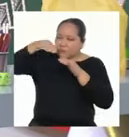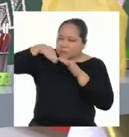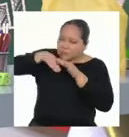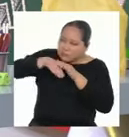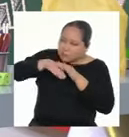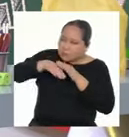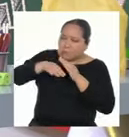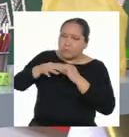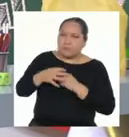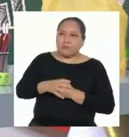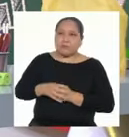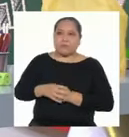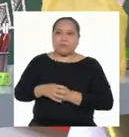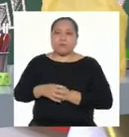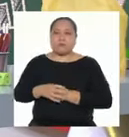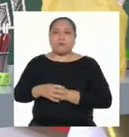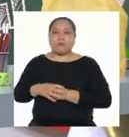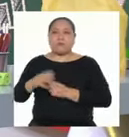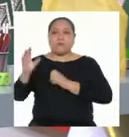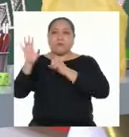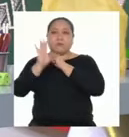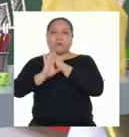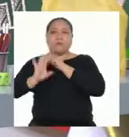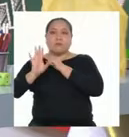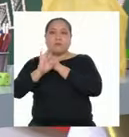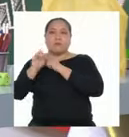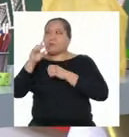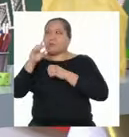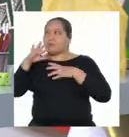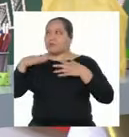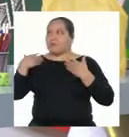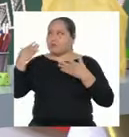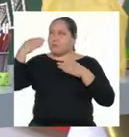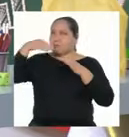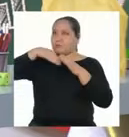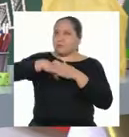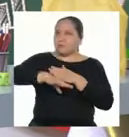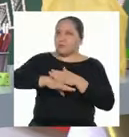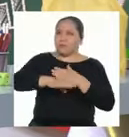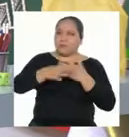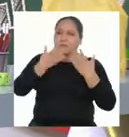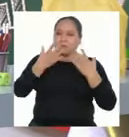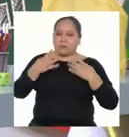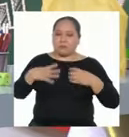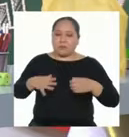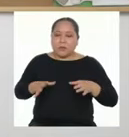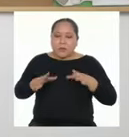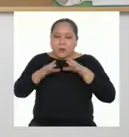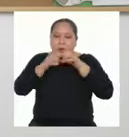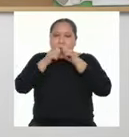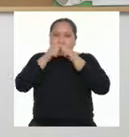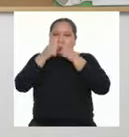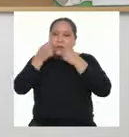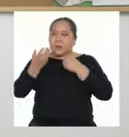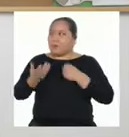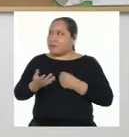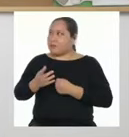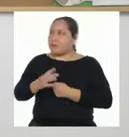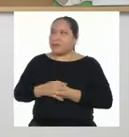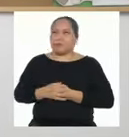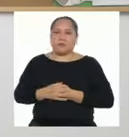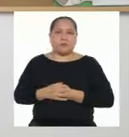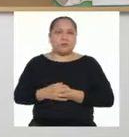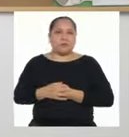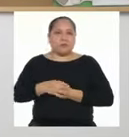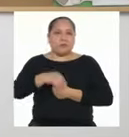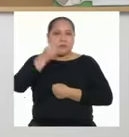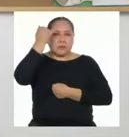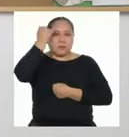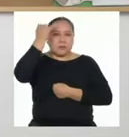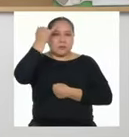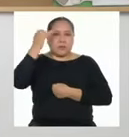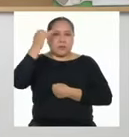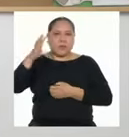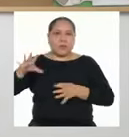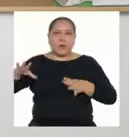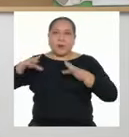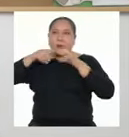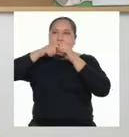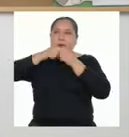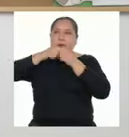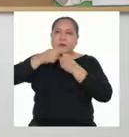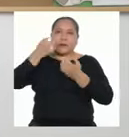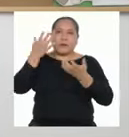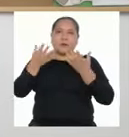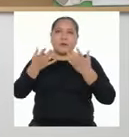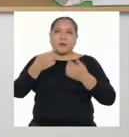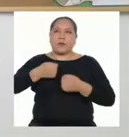entrar? Los guardaparques me dijeron que no podía ingresar con elementos plásticos. Me imagino que llevabas alguna bolsa